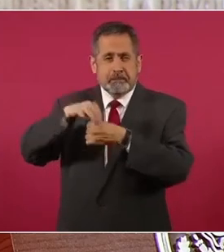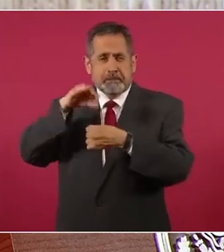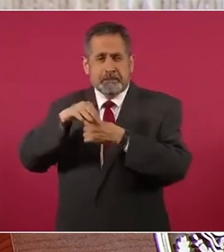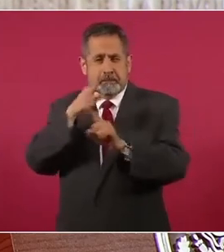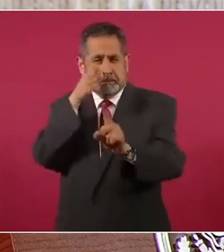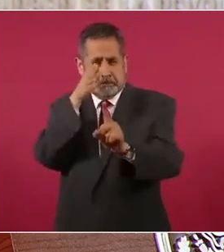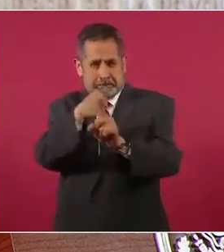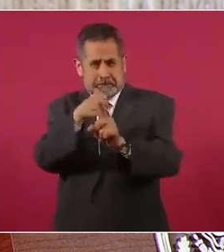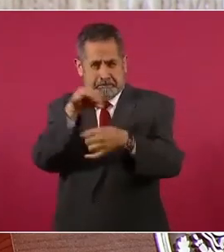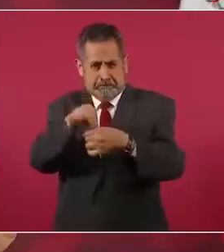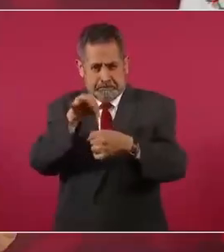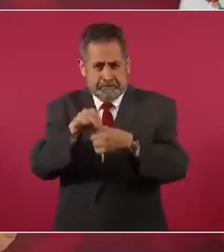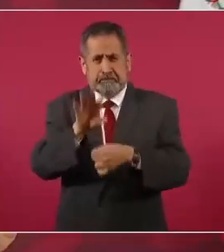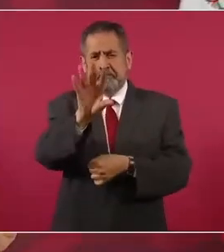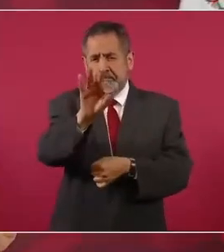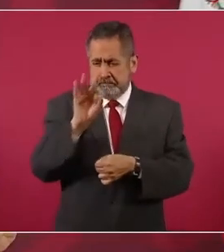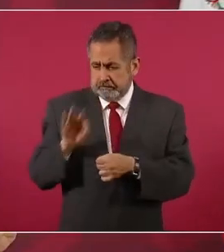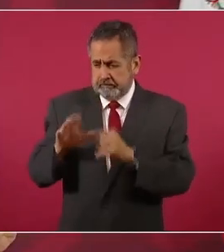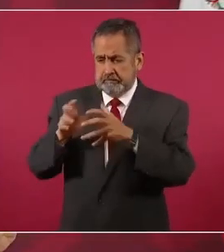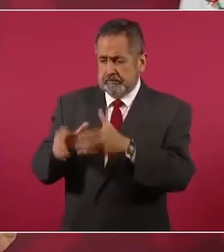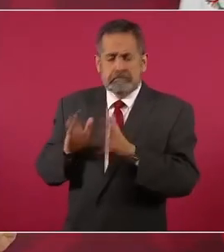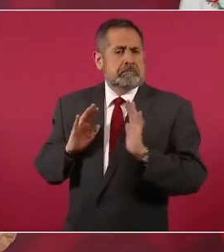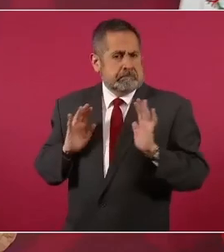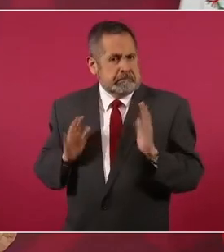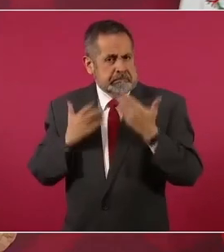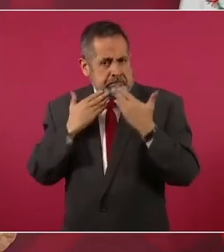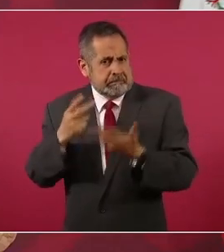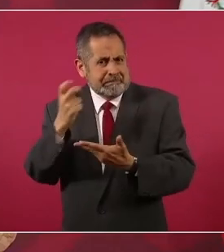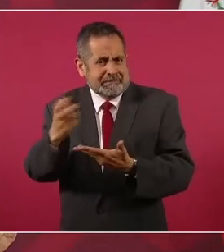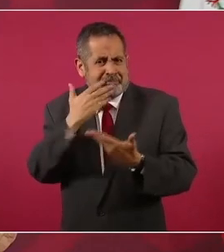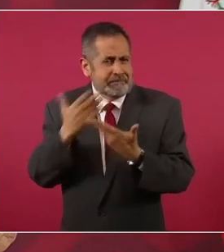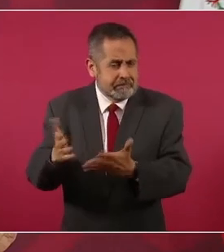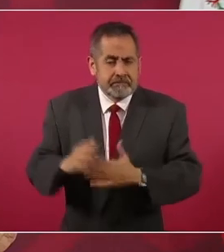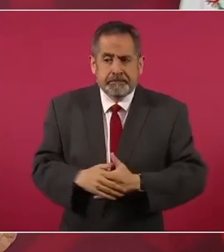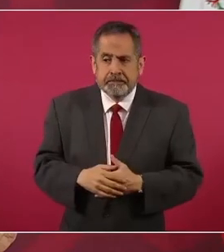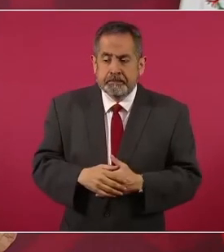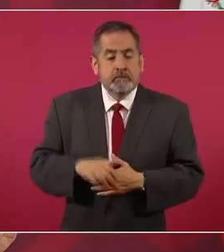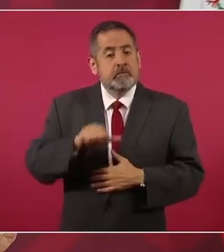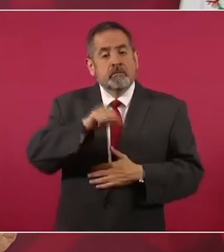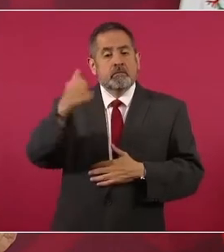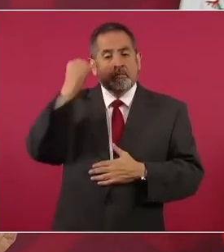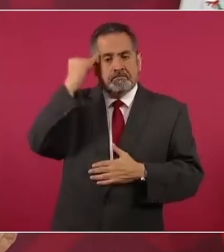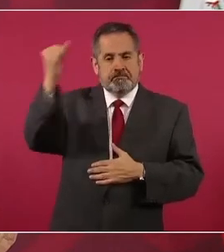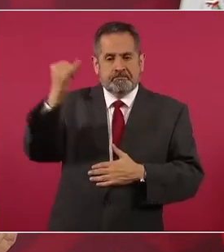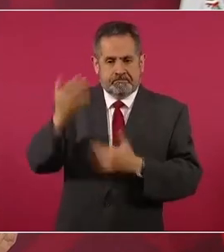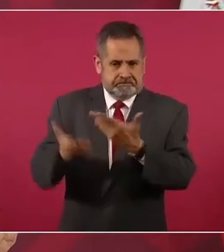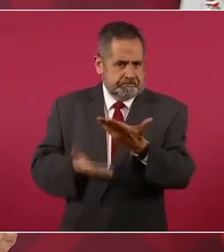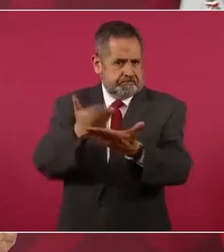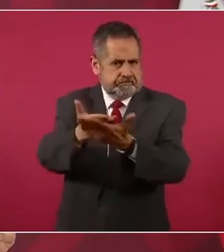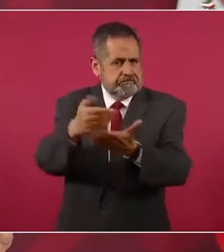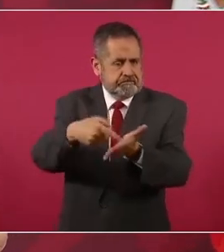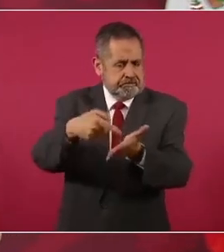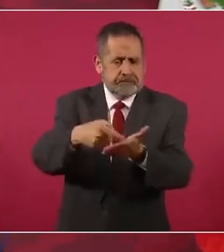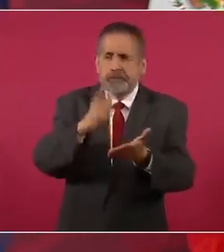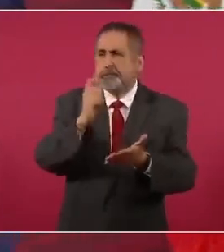La otra cuestión que estoy planteando,